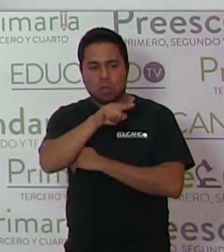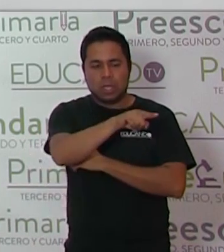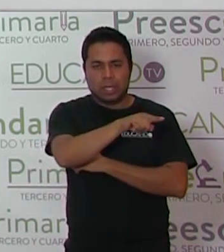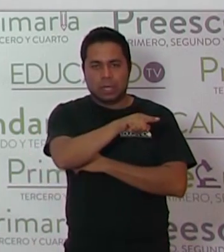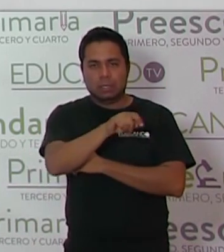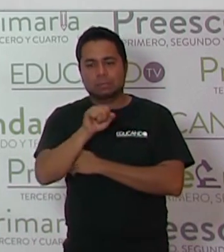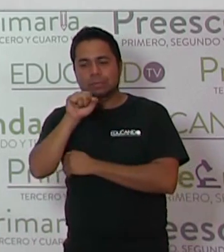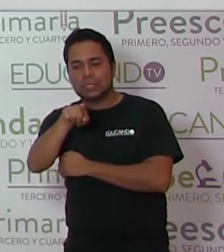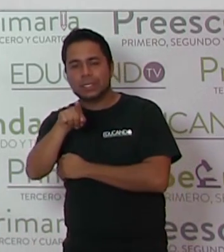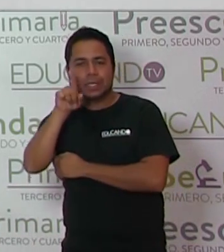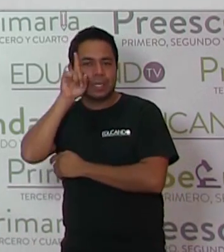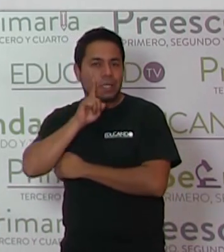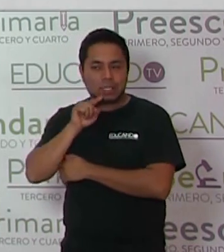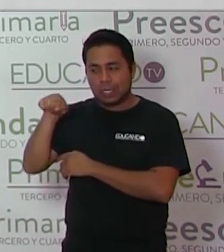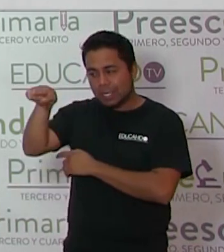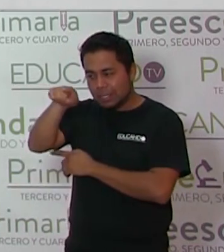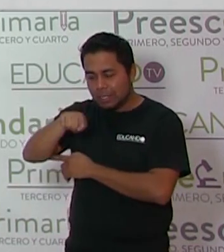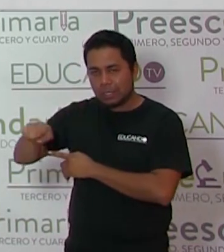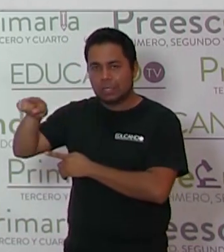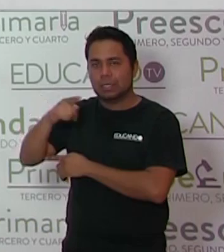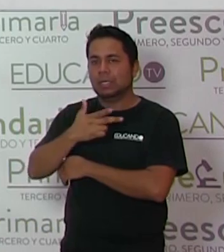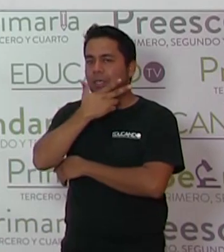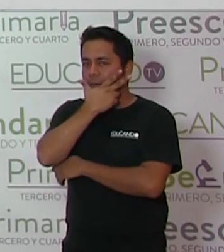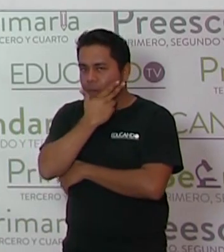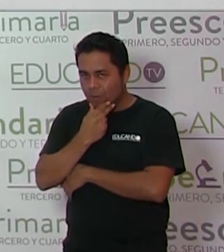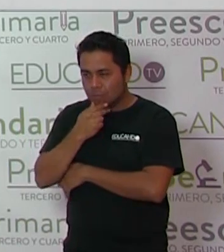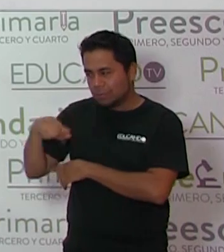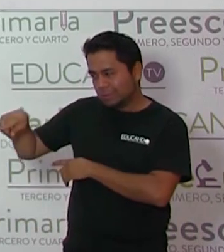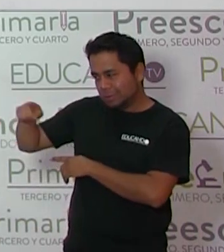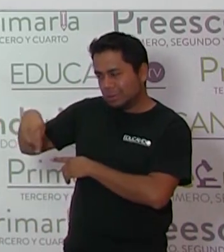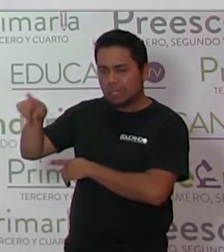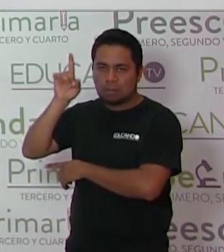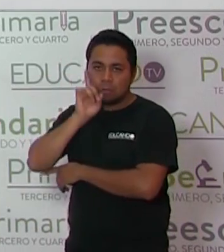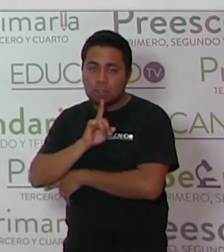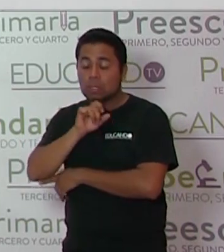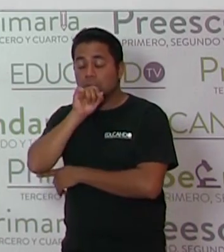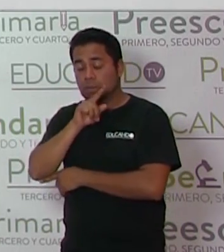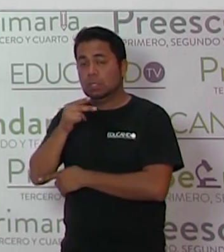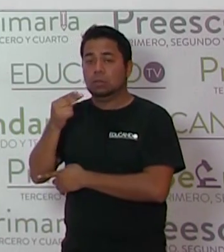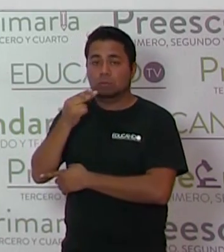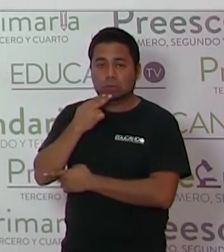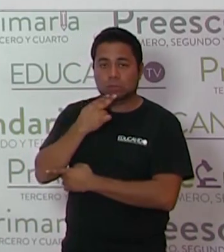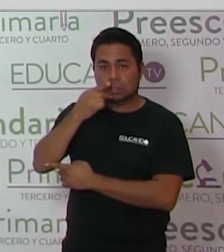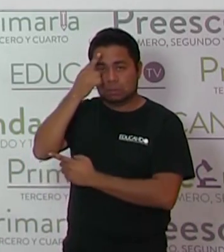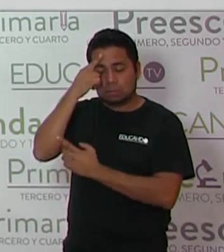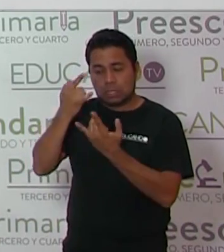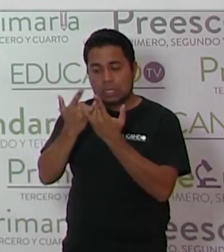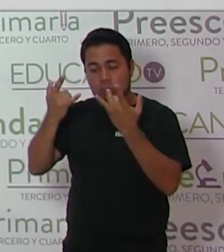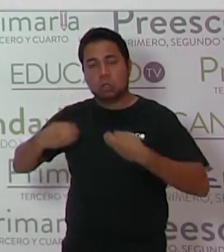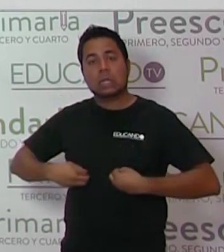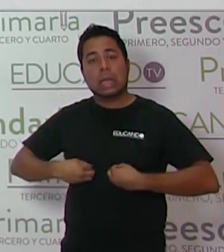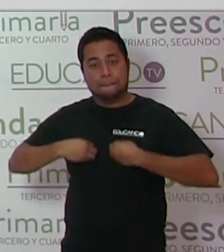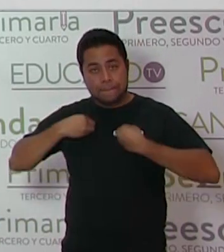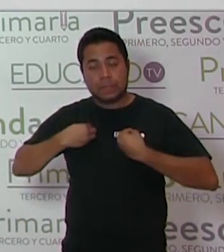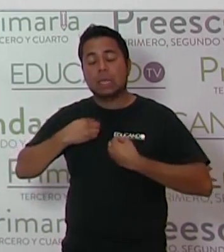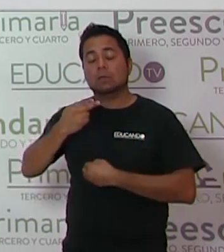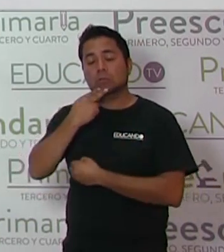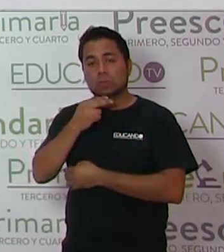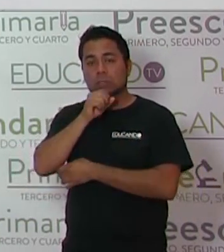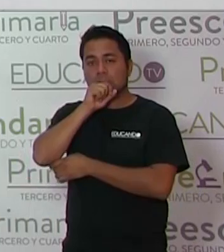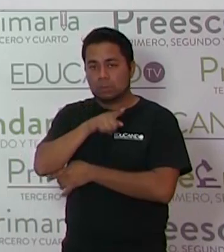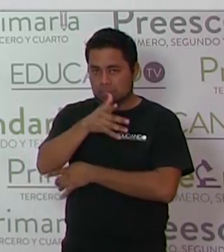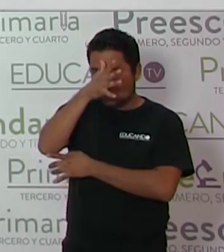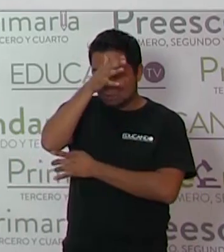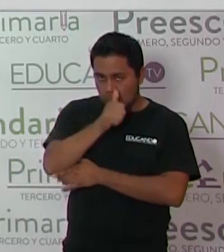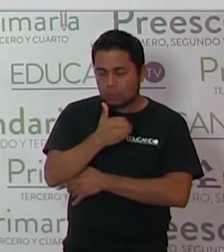él, ella, ellas, ellos. También se utilizan en las biografías.